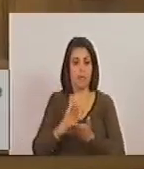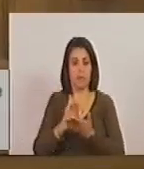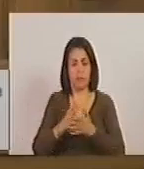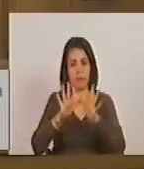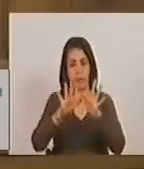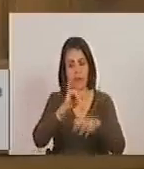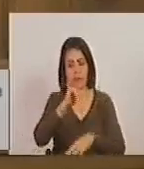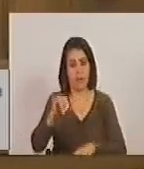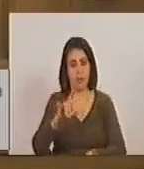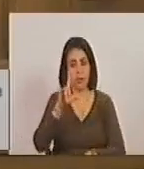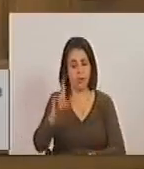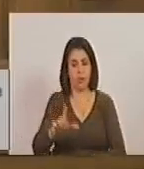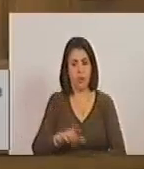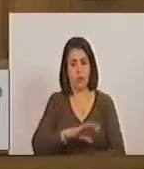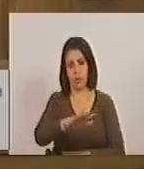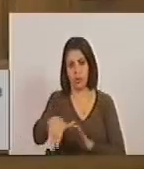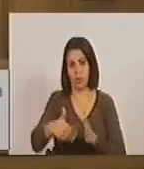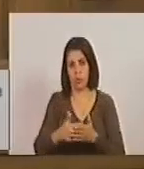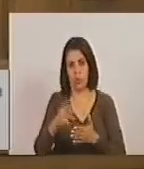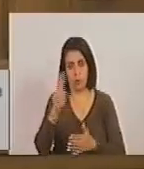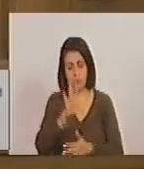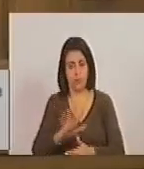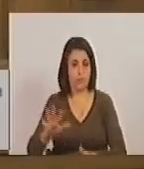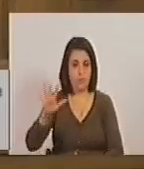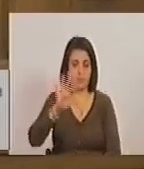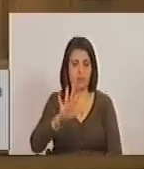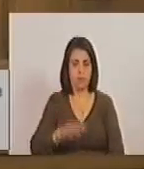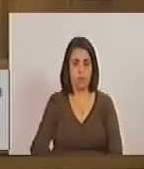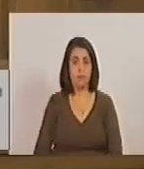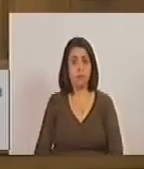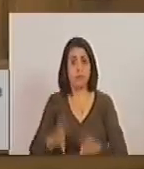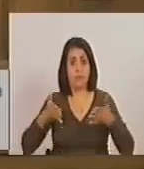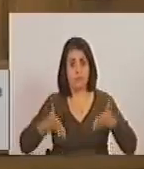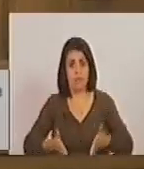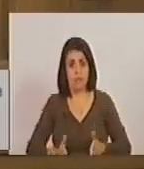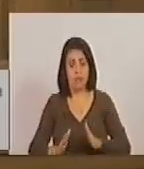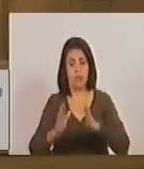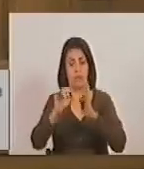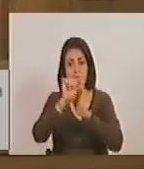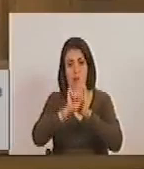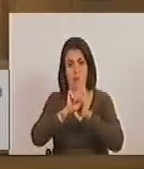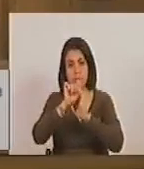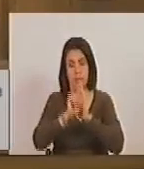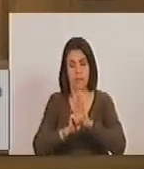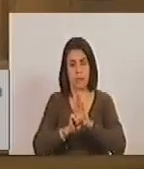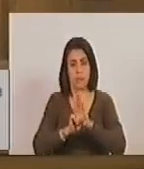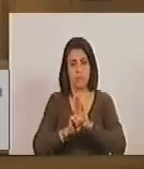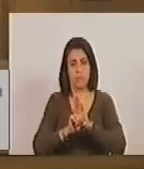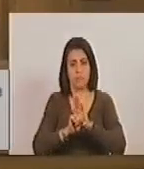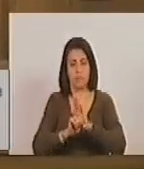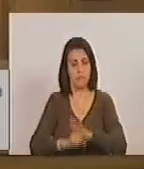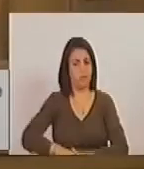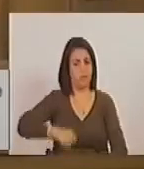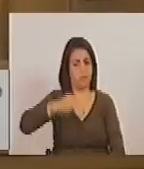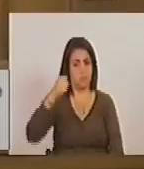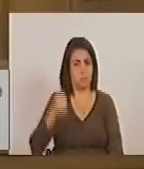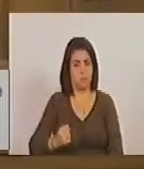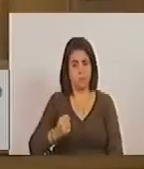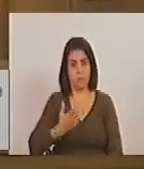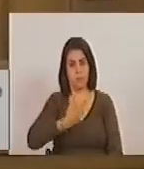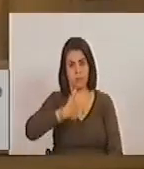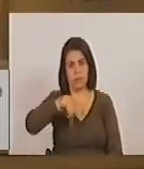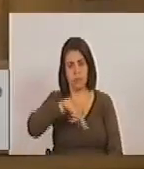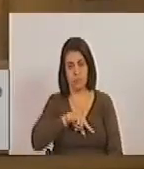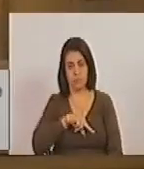de julio en todo el territorio nacional su natalicio como símbolo de la rebeldía de